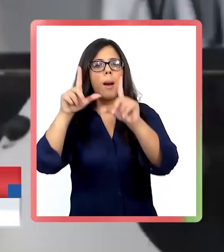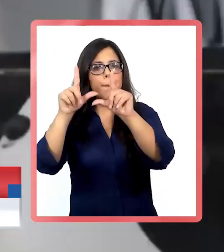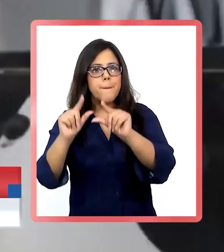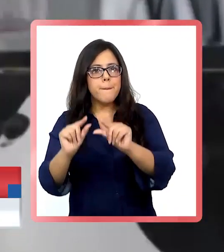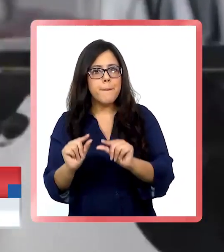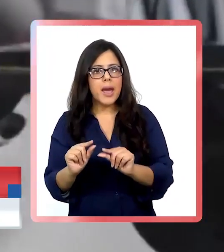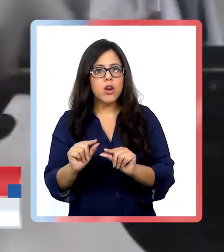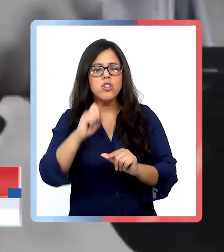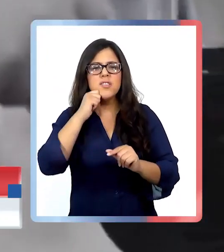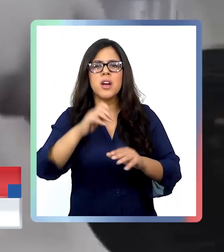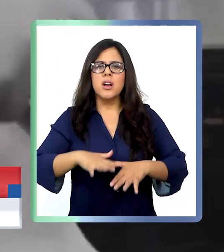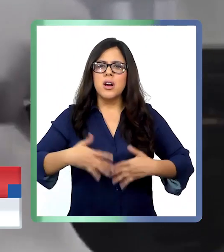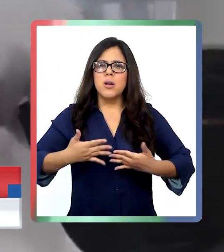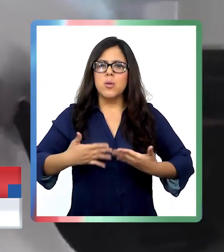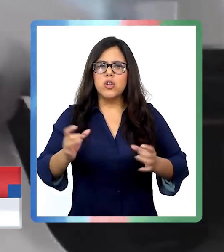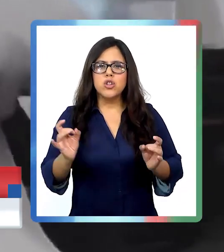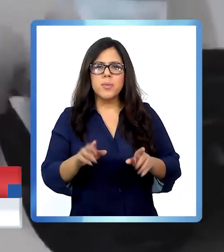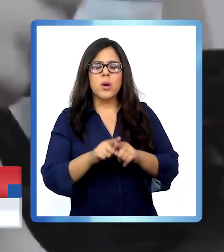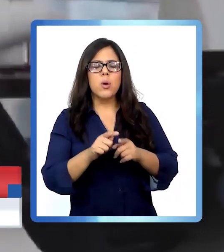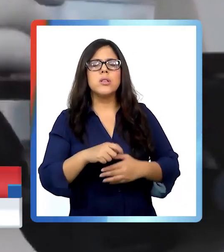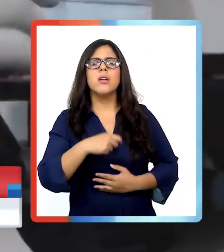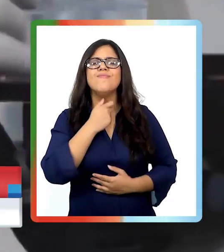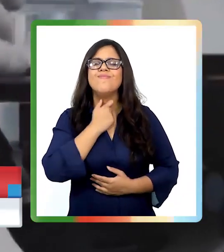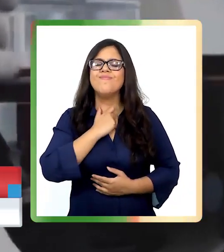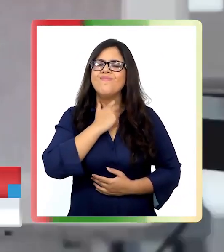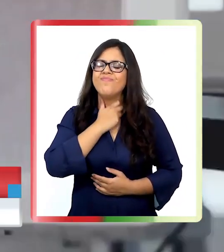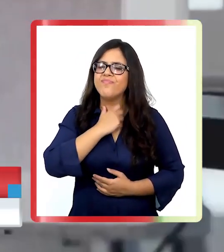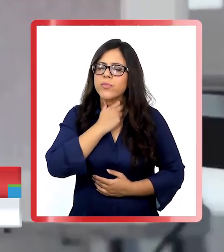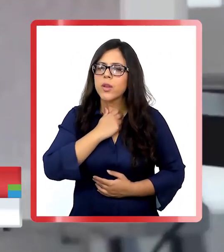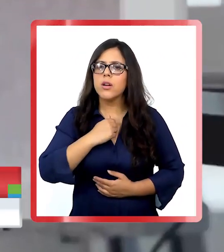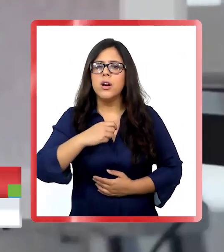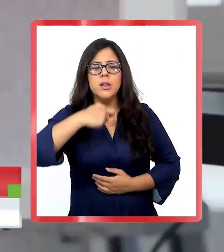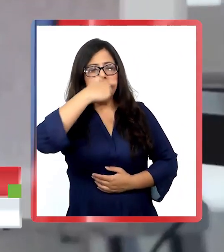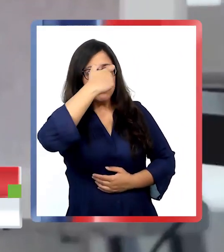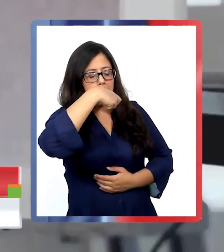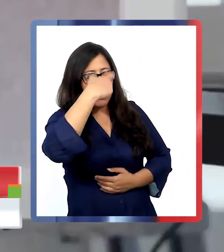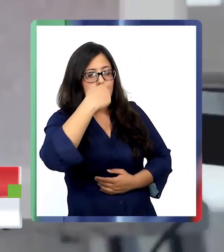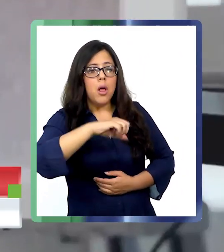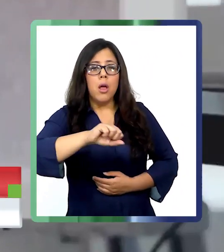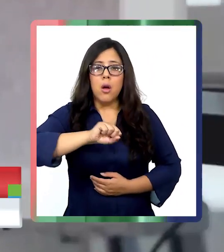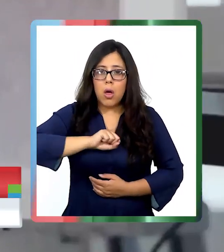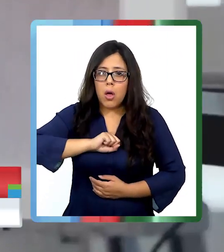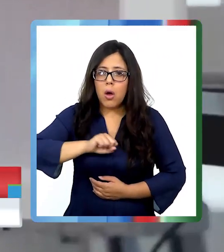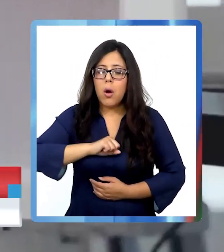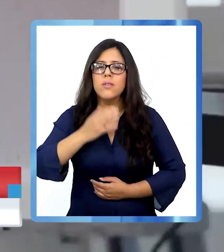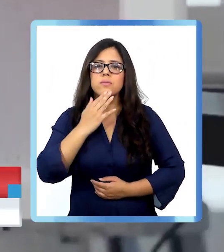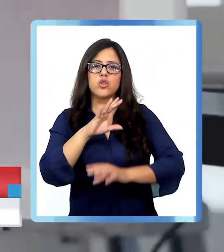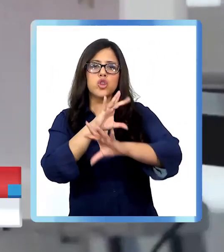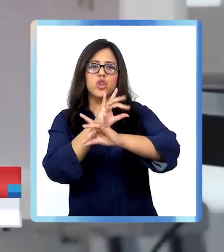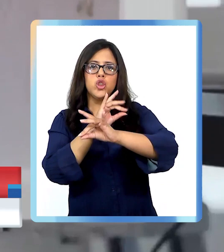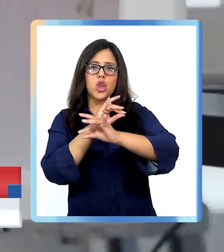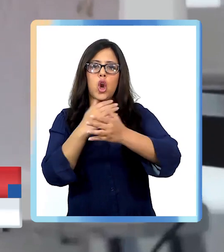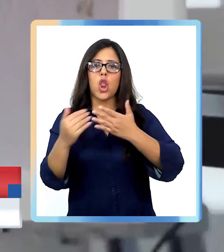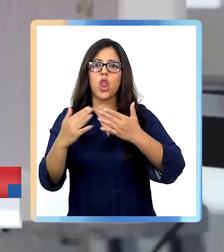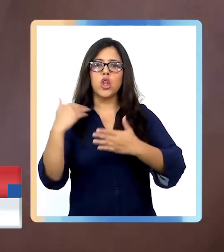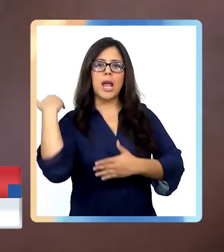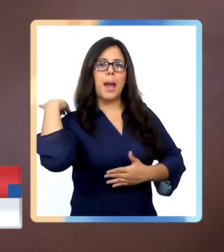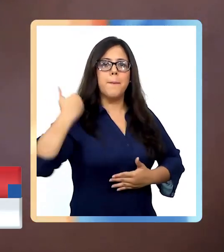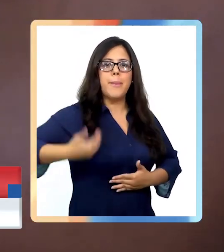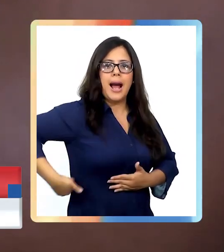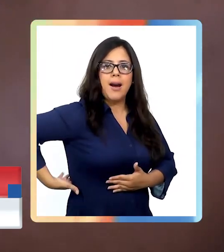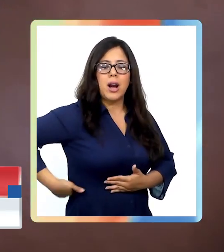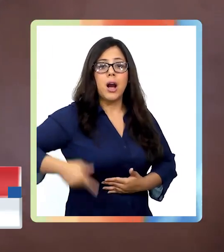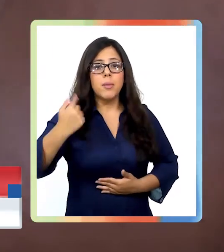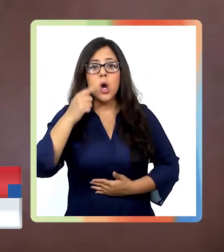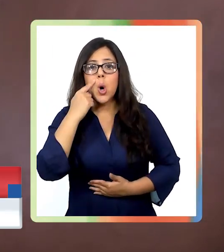este COVID-19. Provoca síntomas como irritación de la garganta, congestión nasal, tos seca y dolor muscular en la parte baja